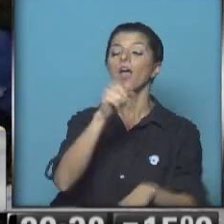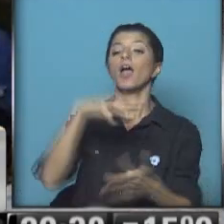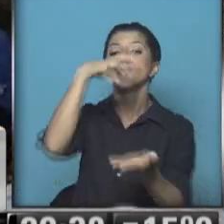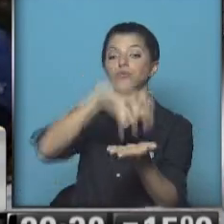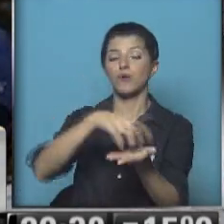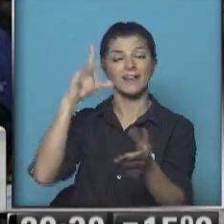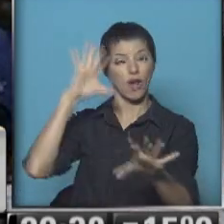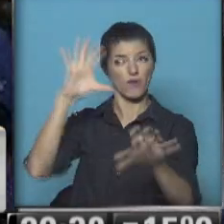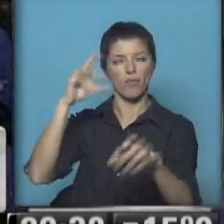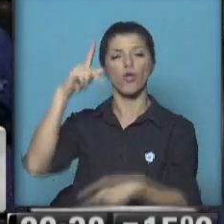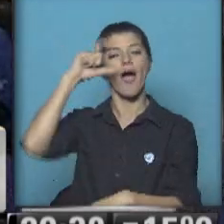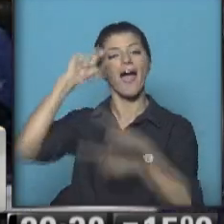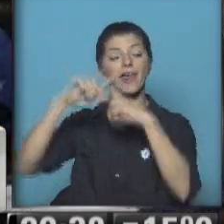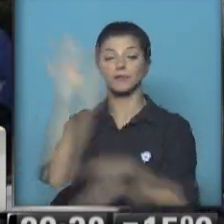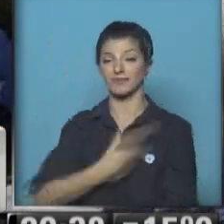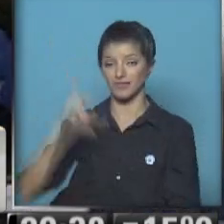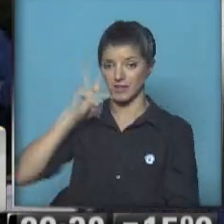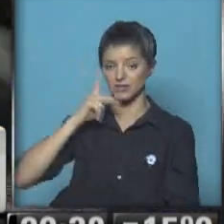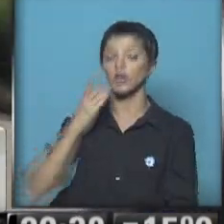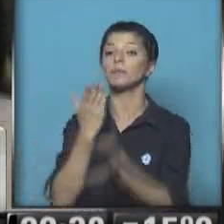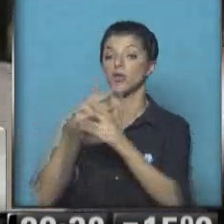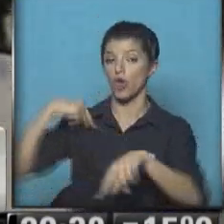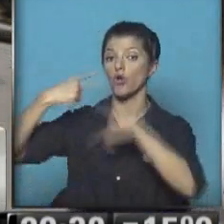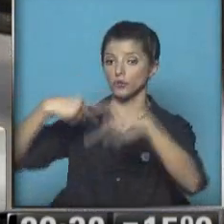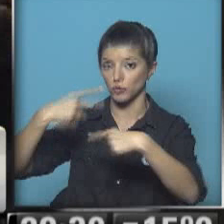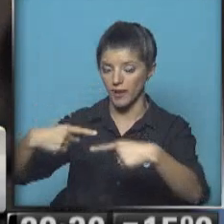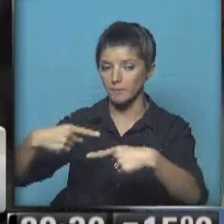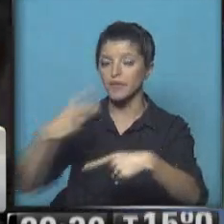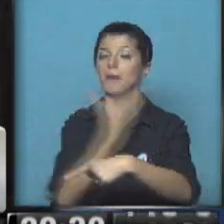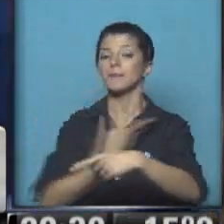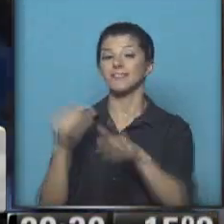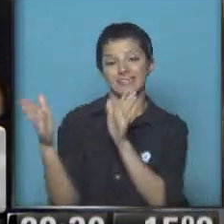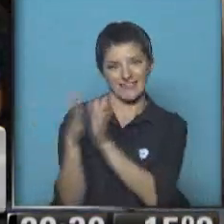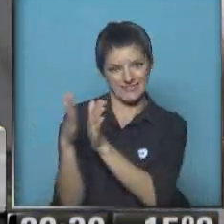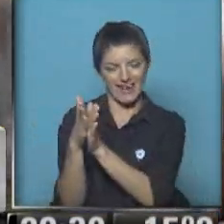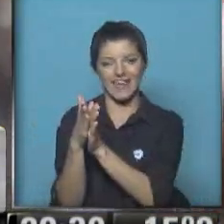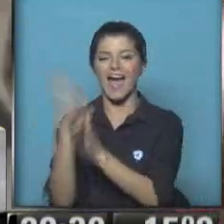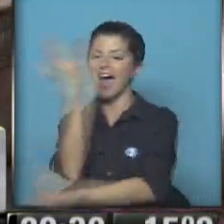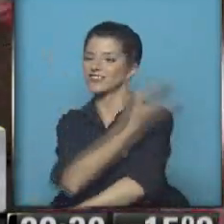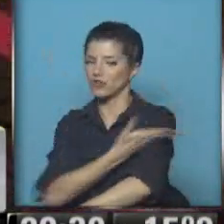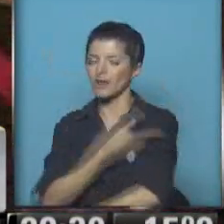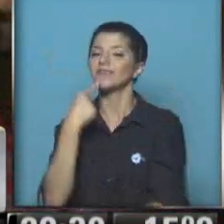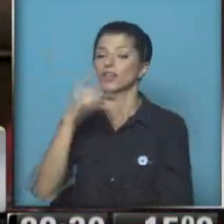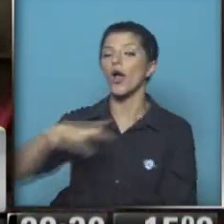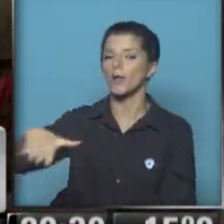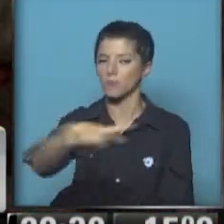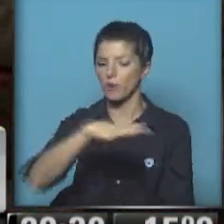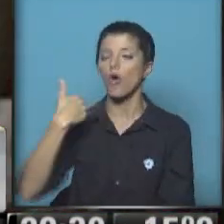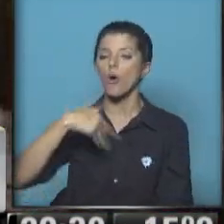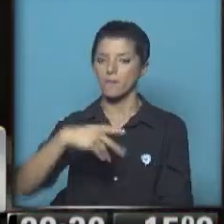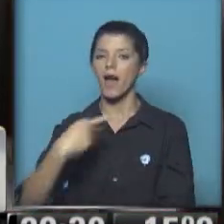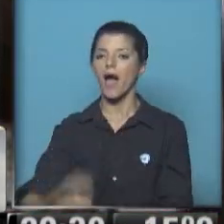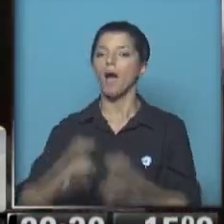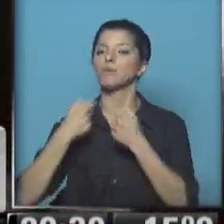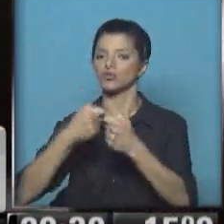expresidente Kirchner y proponiendo continuidad, la presidenta, muy cerca de Scioli, dijo que el pueblo defenderá el modelo. La gente